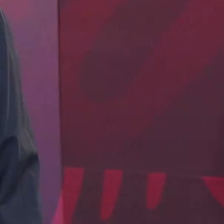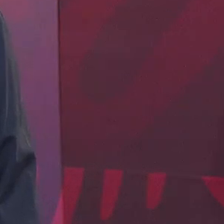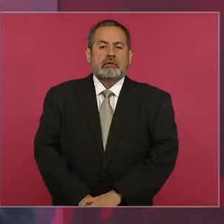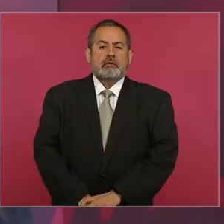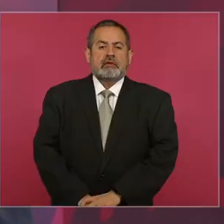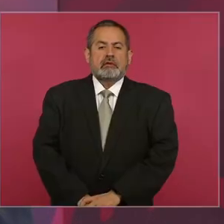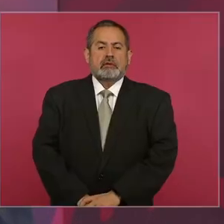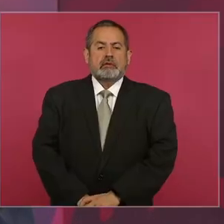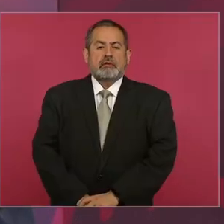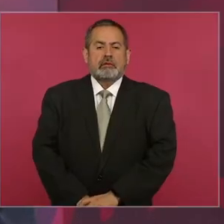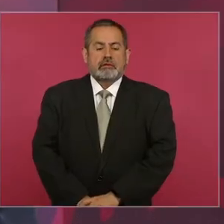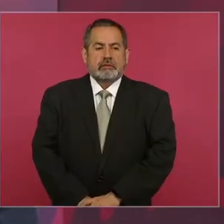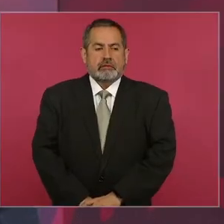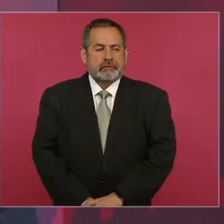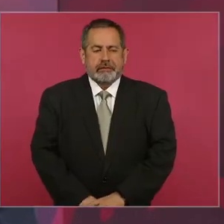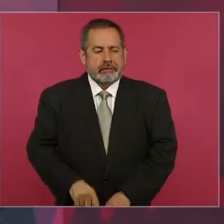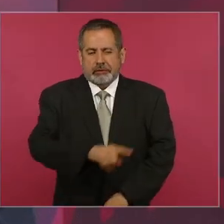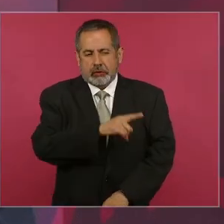No se entendió,